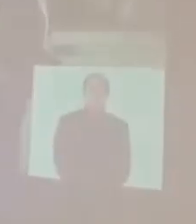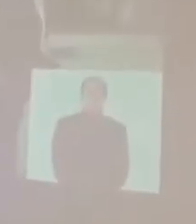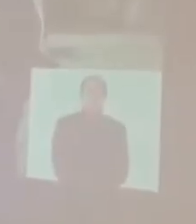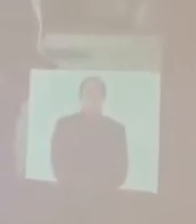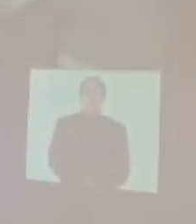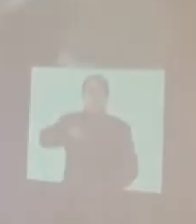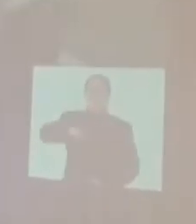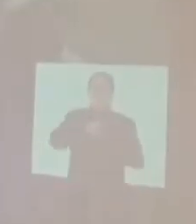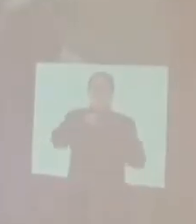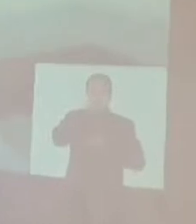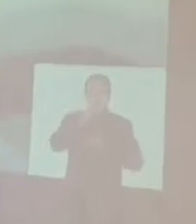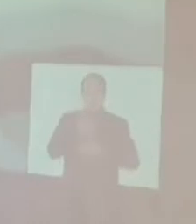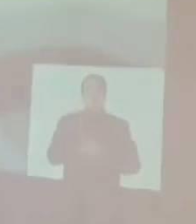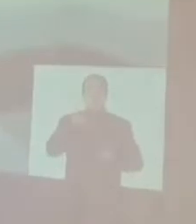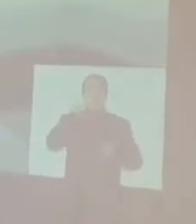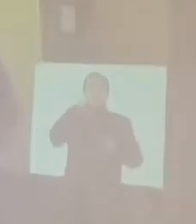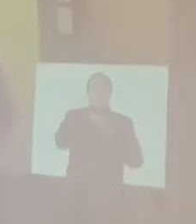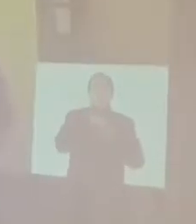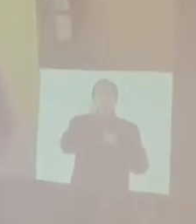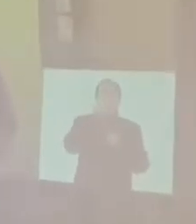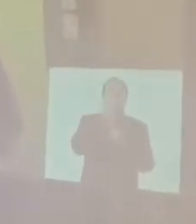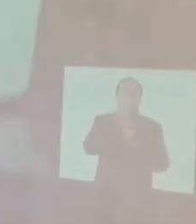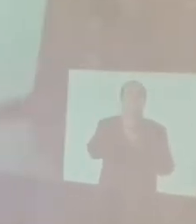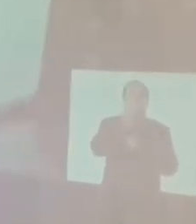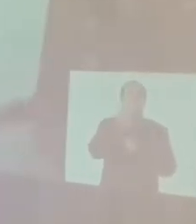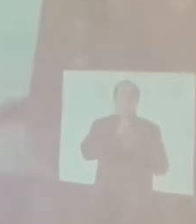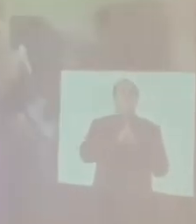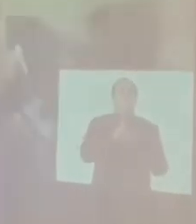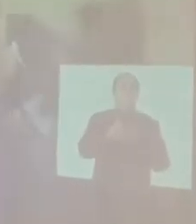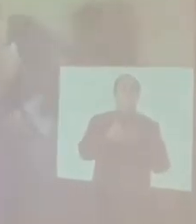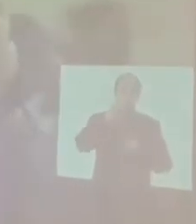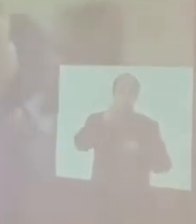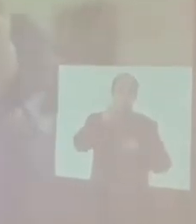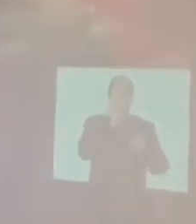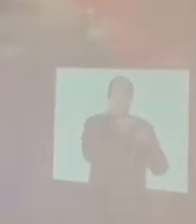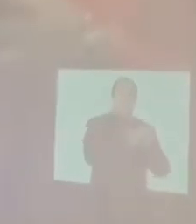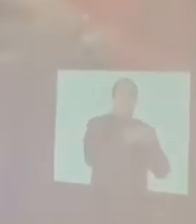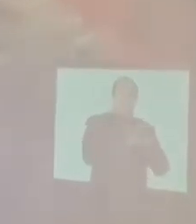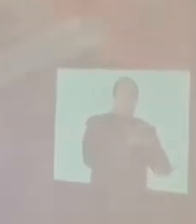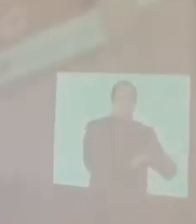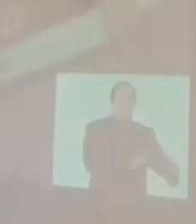En la Ciudad de México, el acceso a internet es un derecho, no un privilegio.